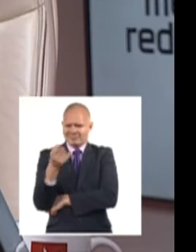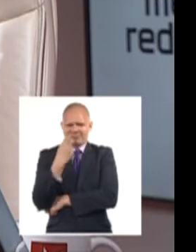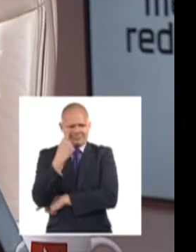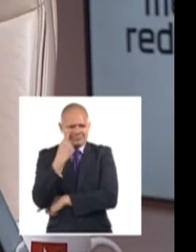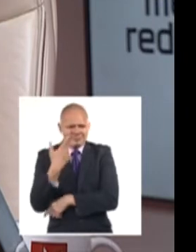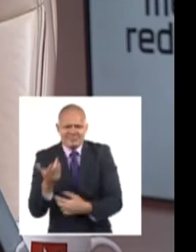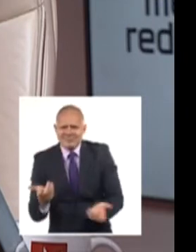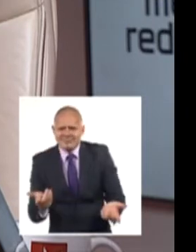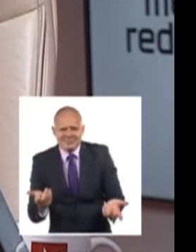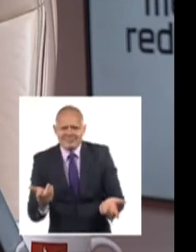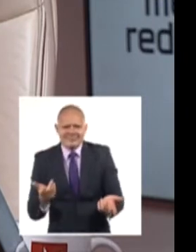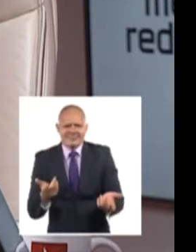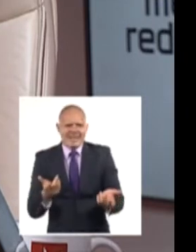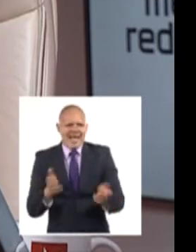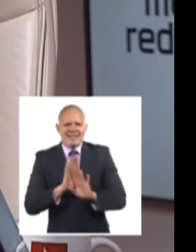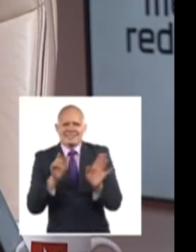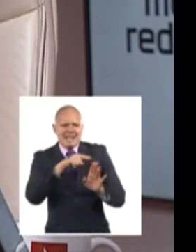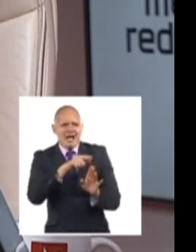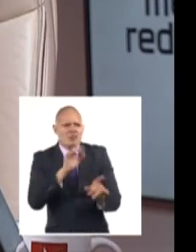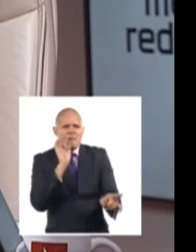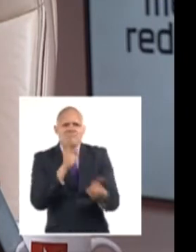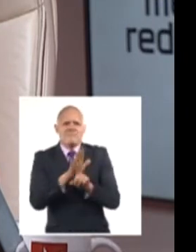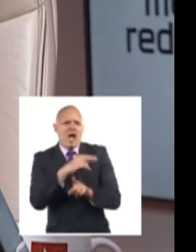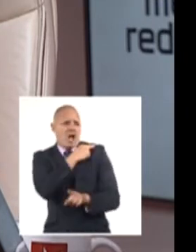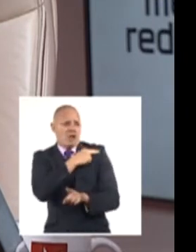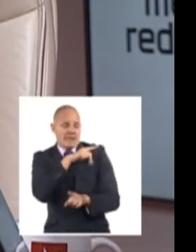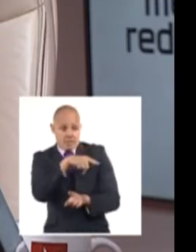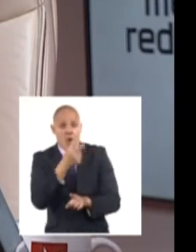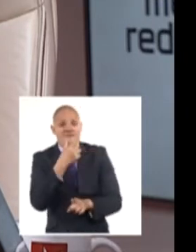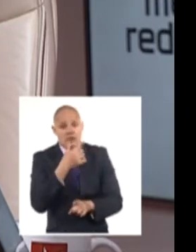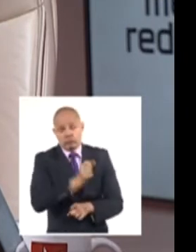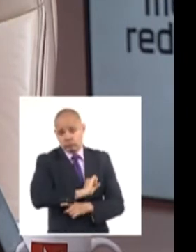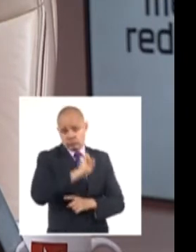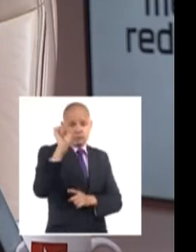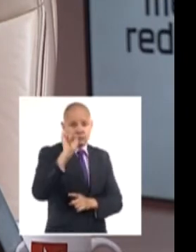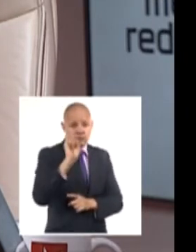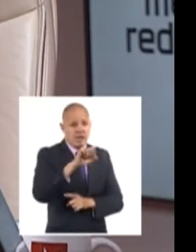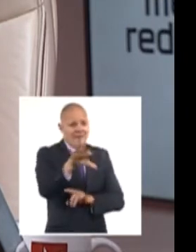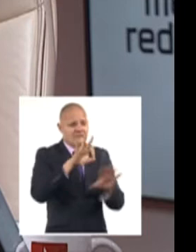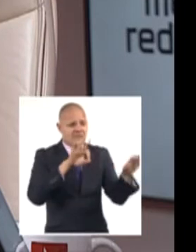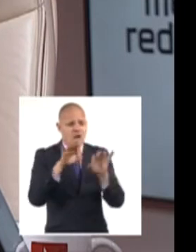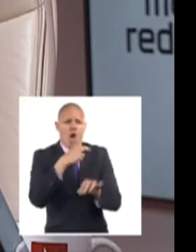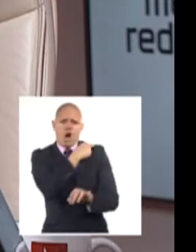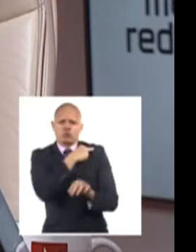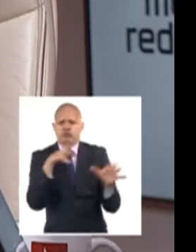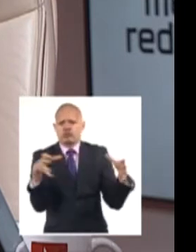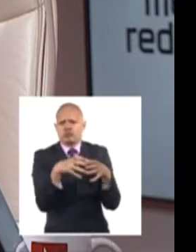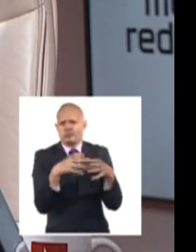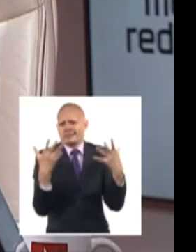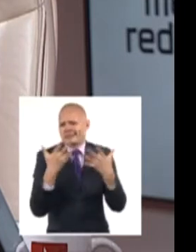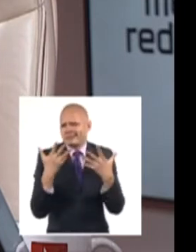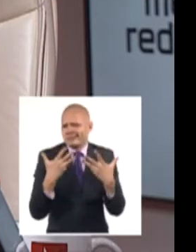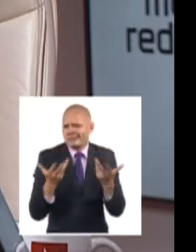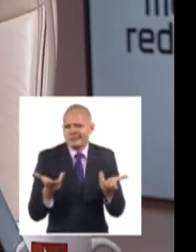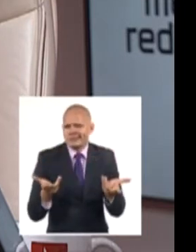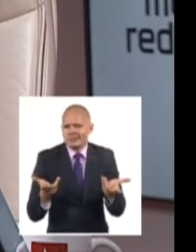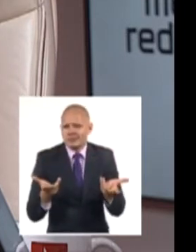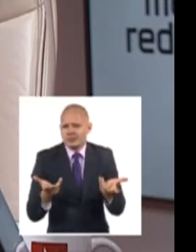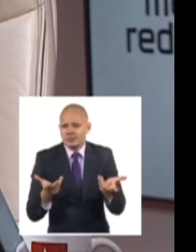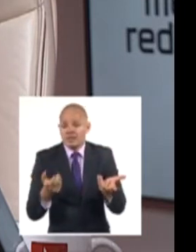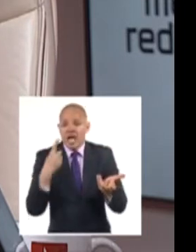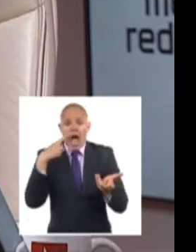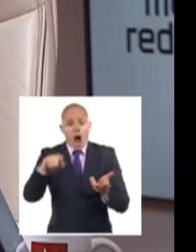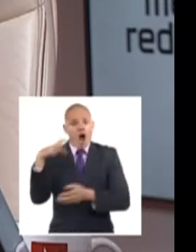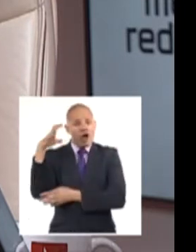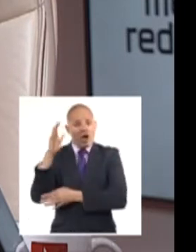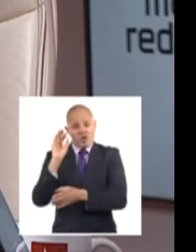conforme si gana rodó firme antes y de cara a los tantísimos retos que tiene un país como colombia donde